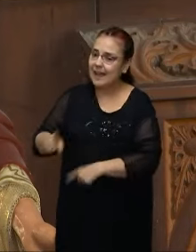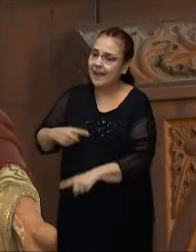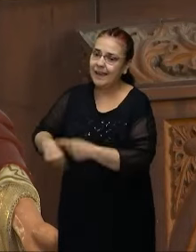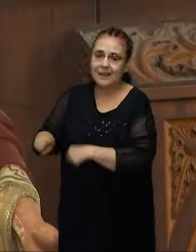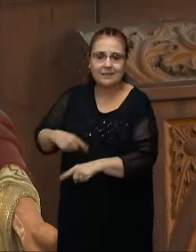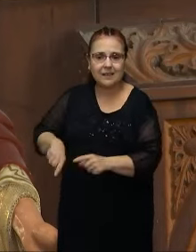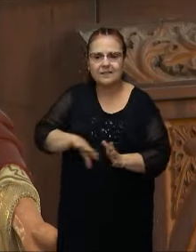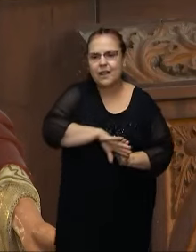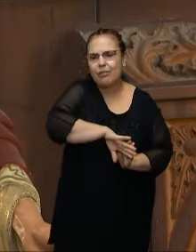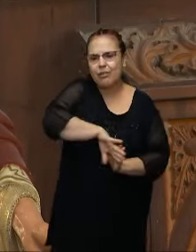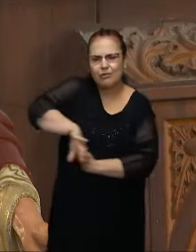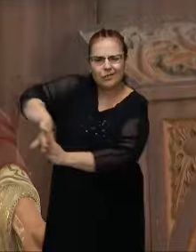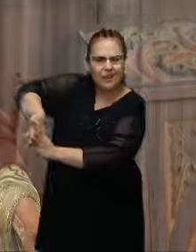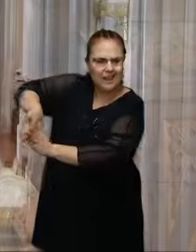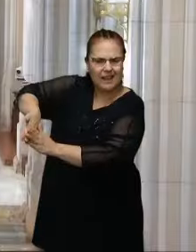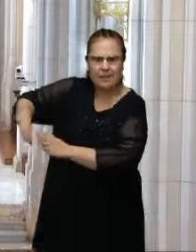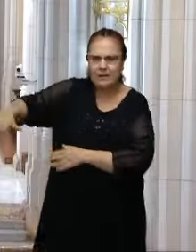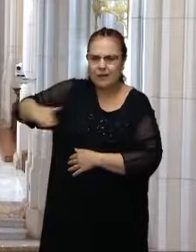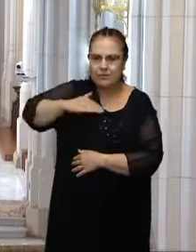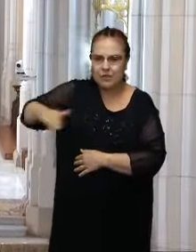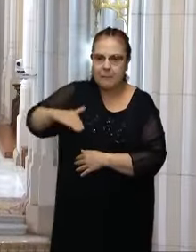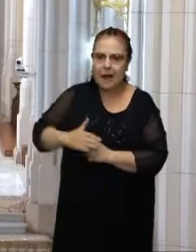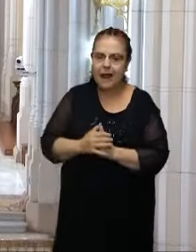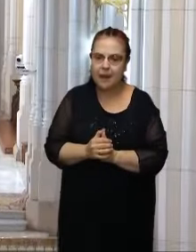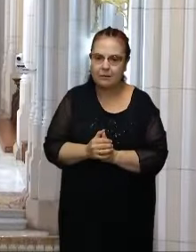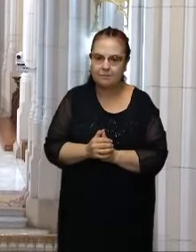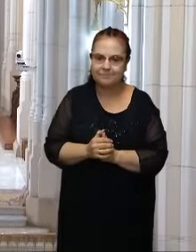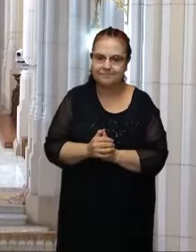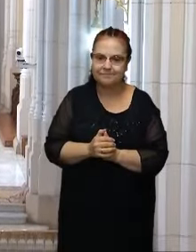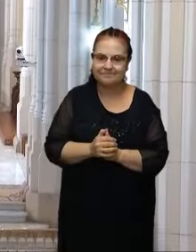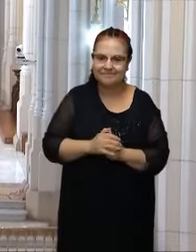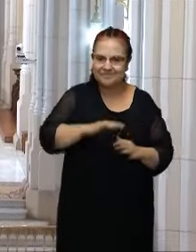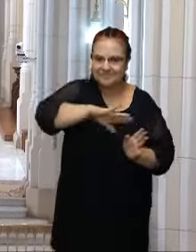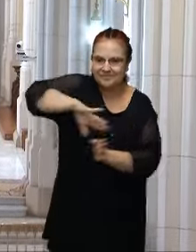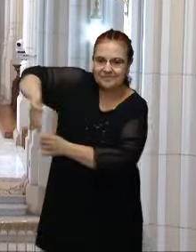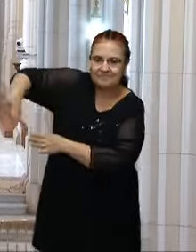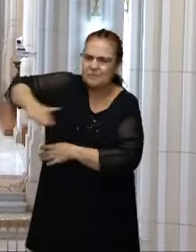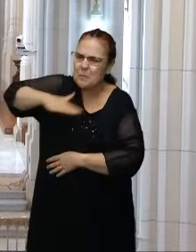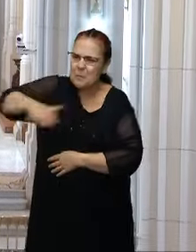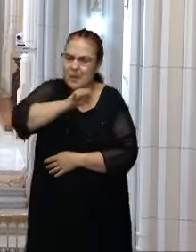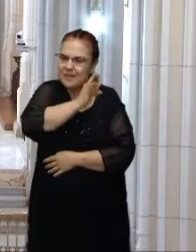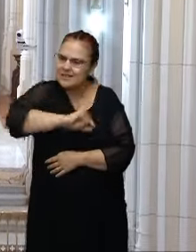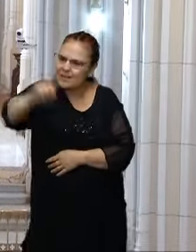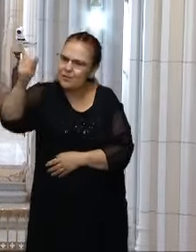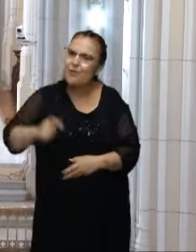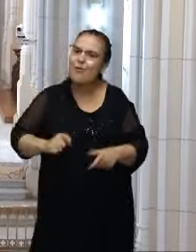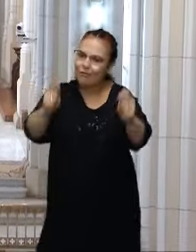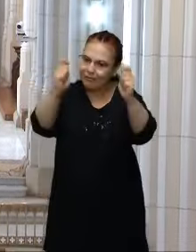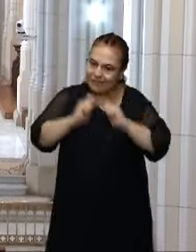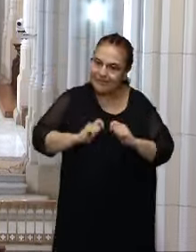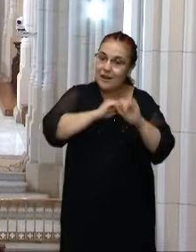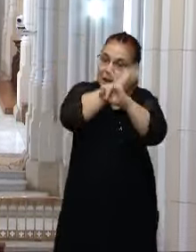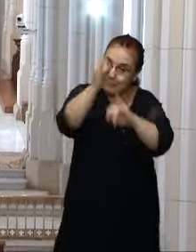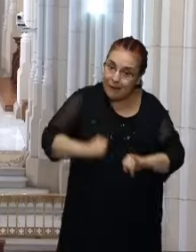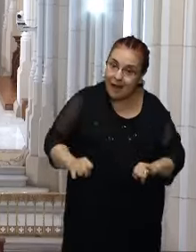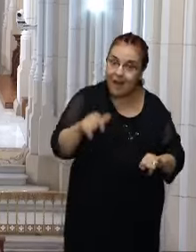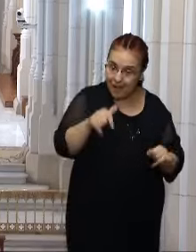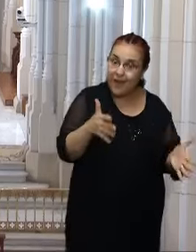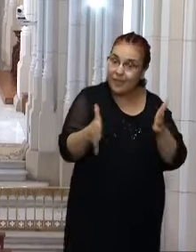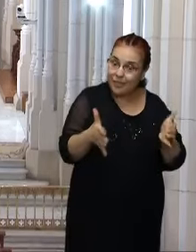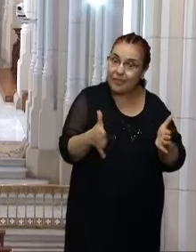dejes caer en la tentación y líbranos del mal. Líbranos de todos los males, Señor, y concédenos la paz